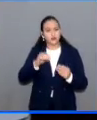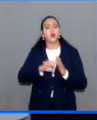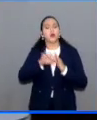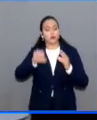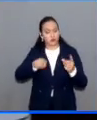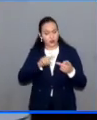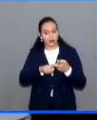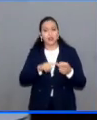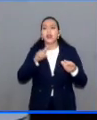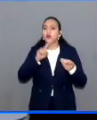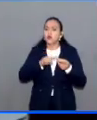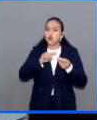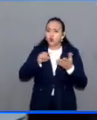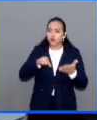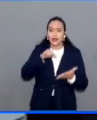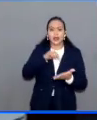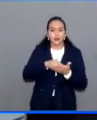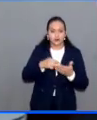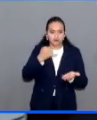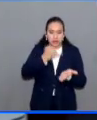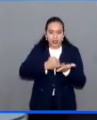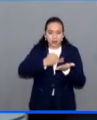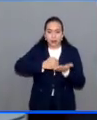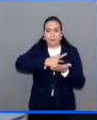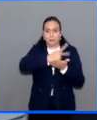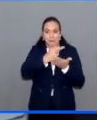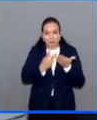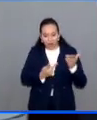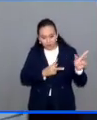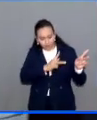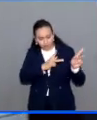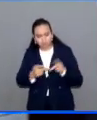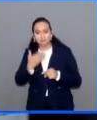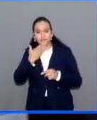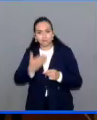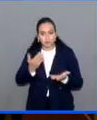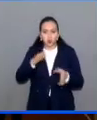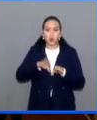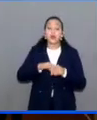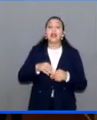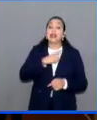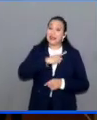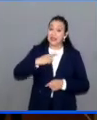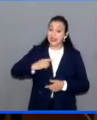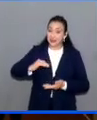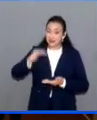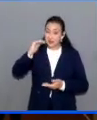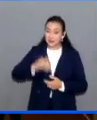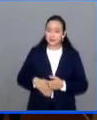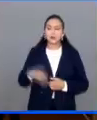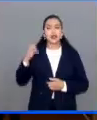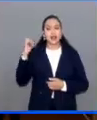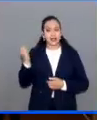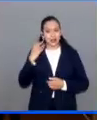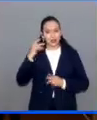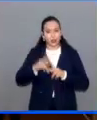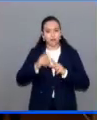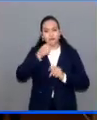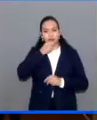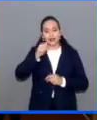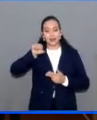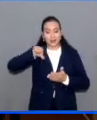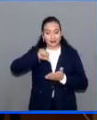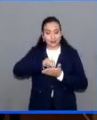de consolidación fiscal y poseer un mayor nivel de deuda. Durante la conferencia de prensa del Centro de Investigación Económica